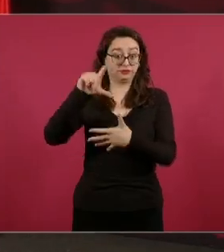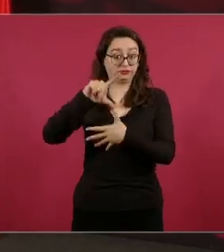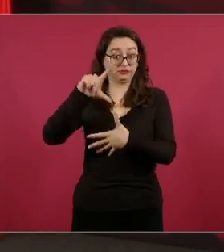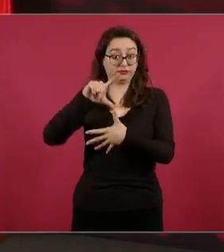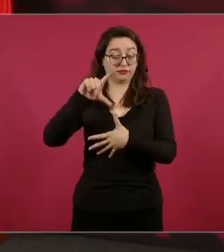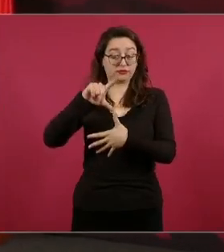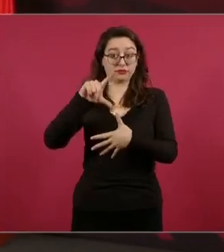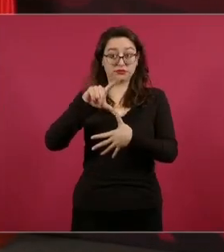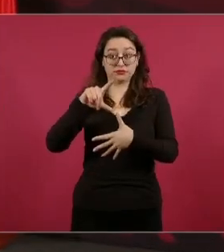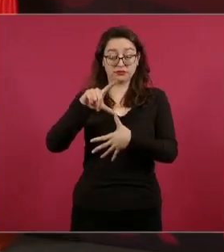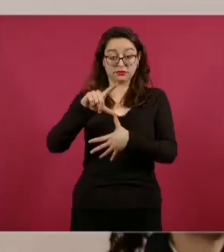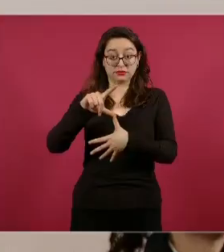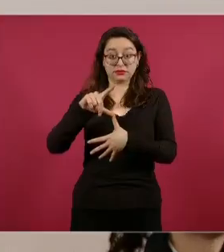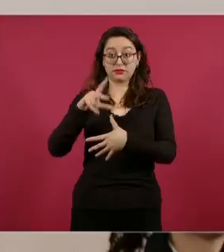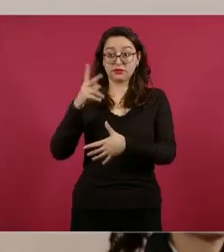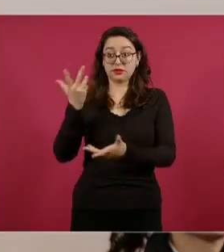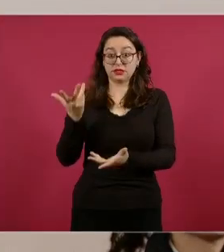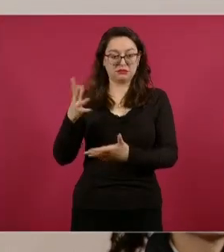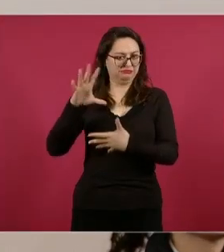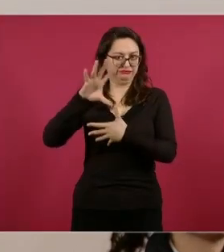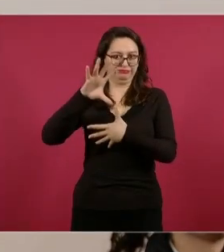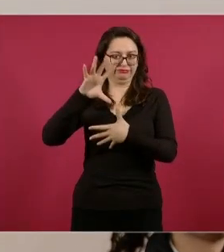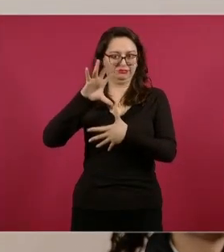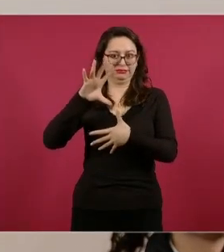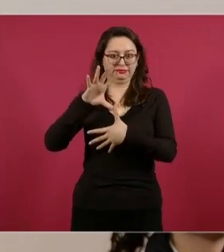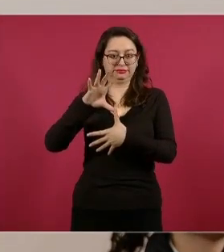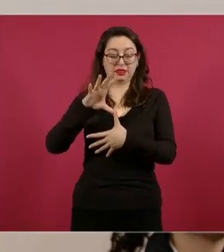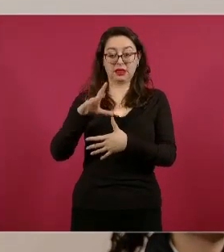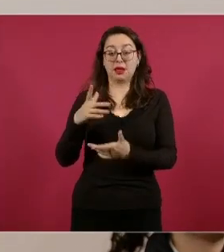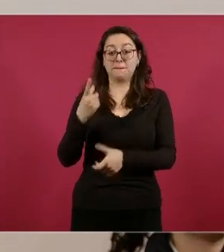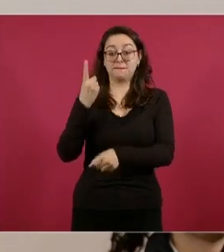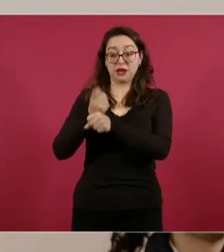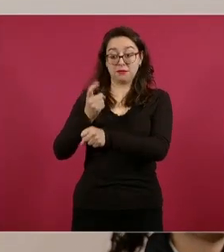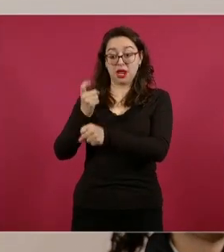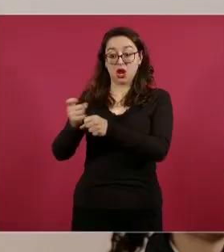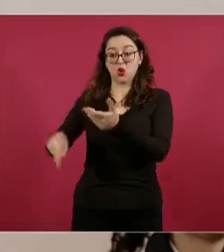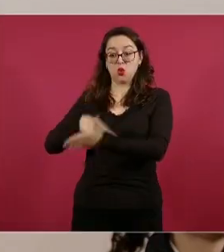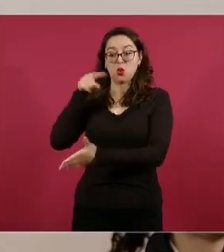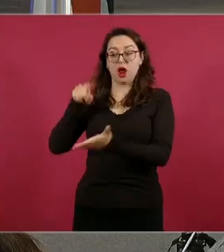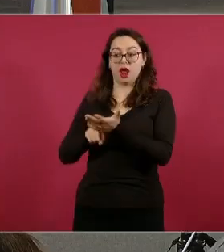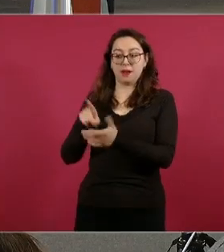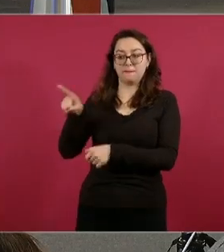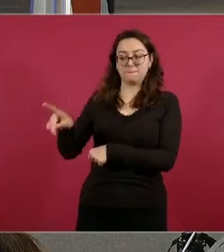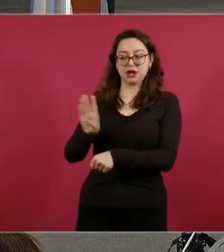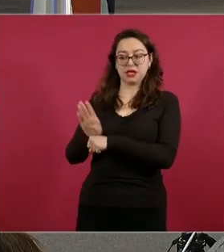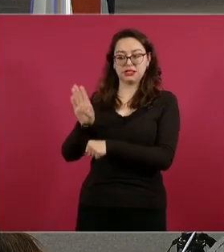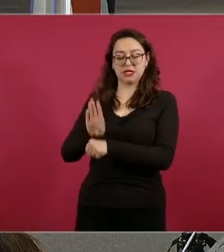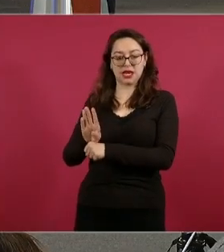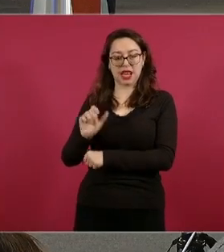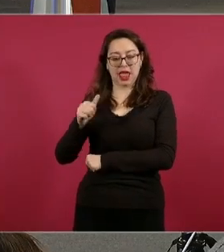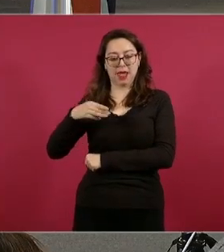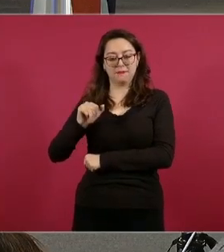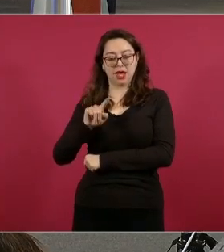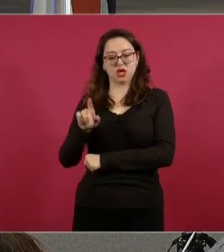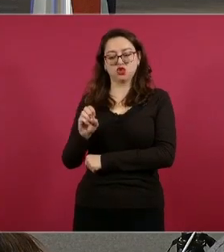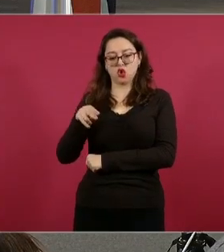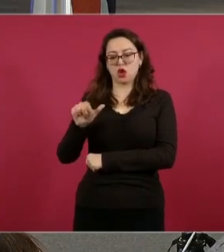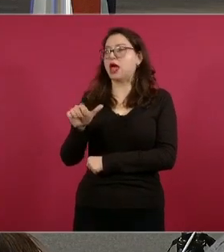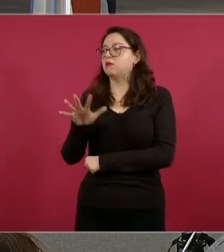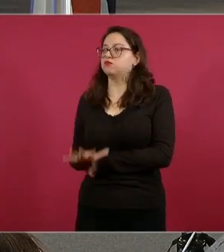Latina, de toda América, después de la Amazonia, la de Calakmul,